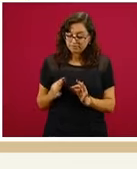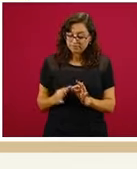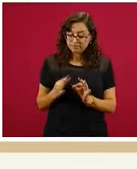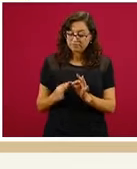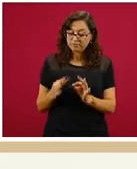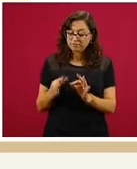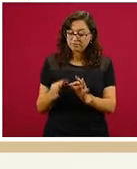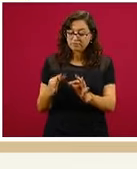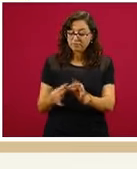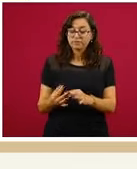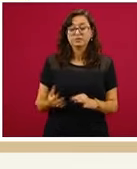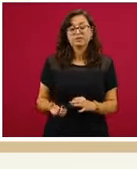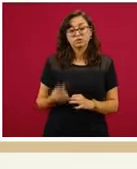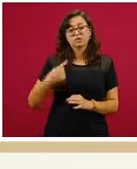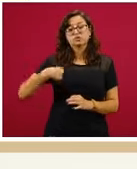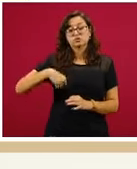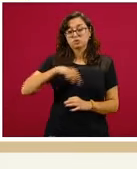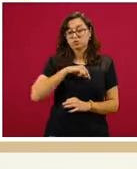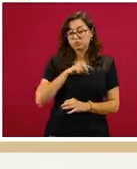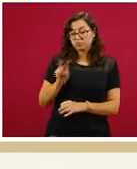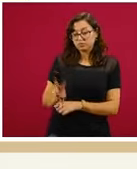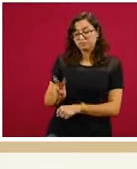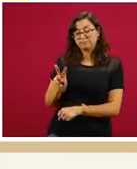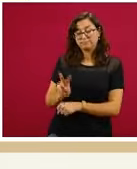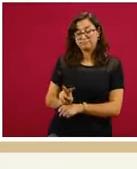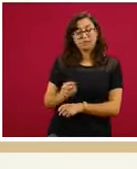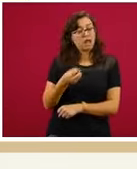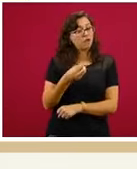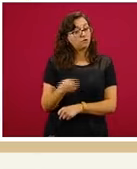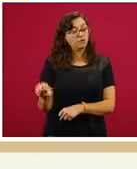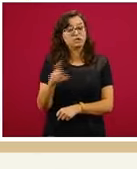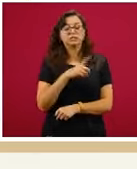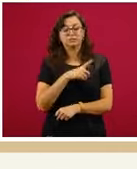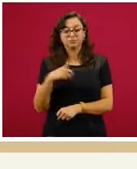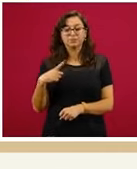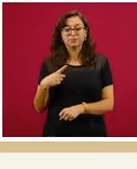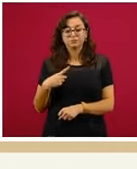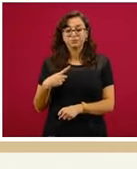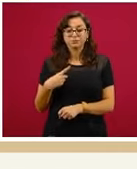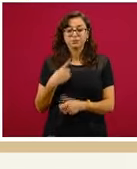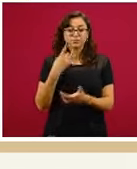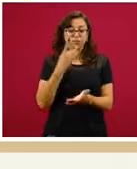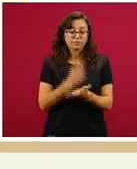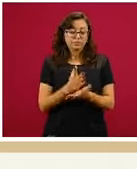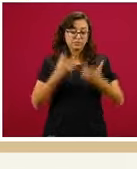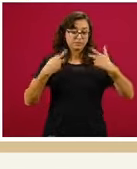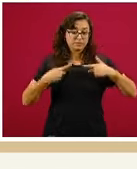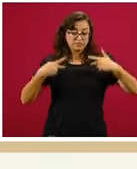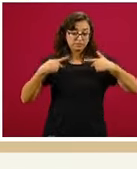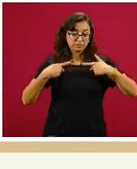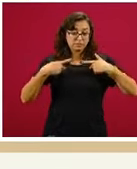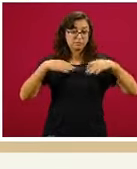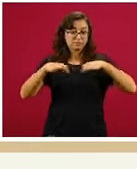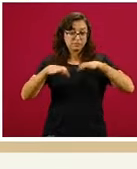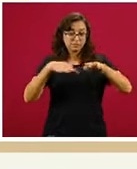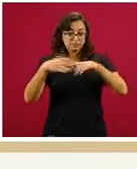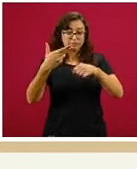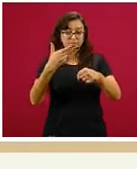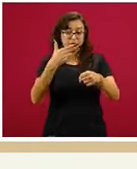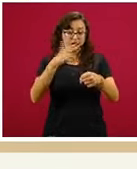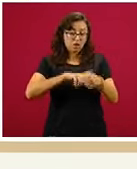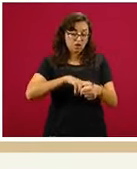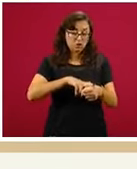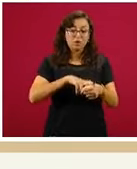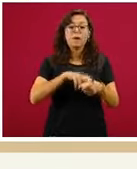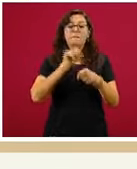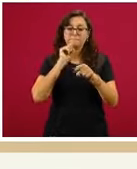comprometidos con todo ello, que nosotros tenemos que estar supervisando. Y ahora se ha optado que no solamente es el personal de salud, una persona capacitada dentro